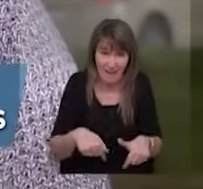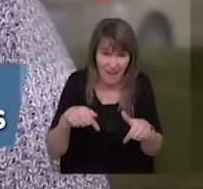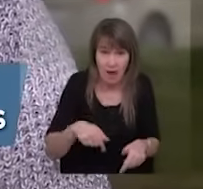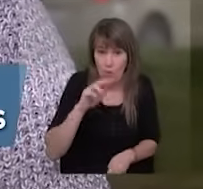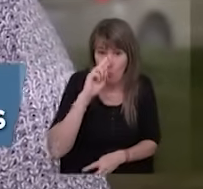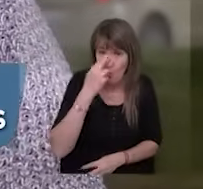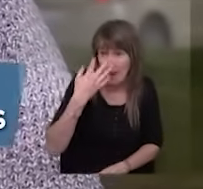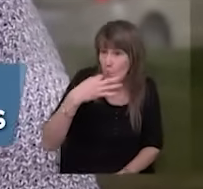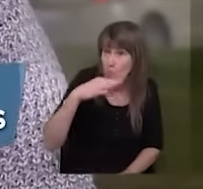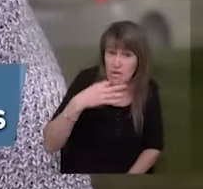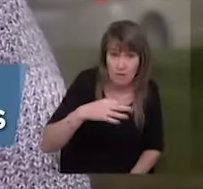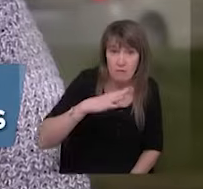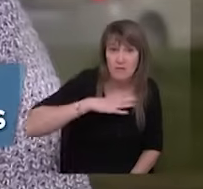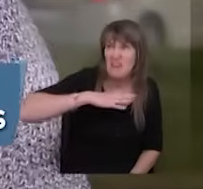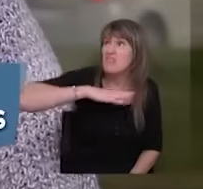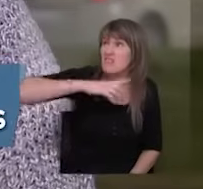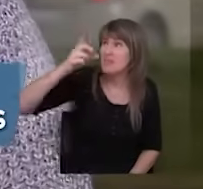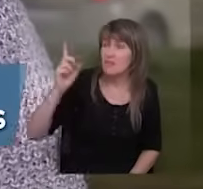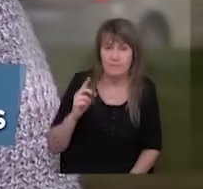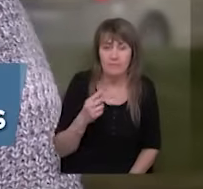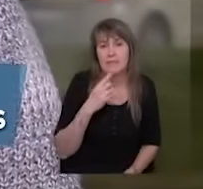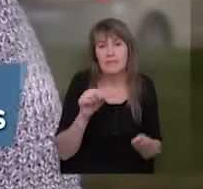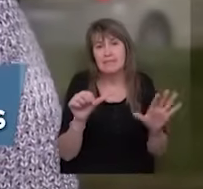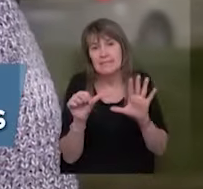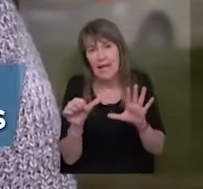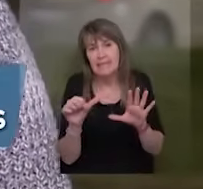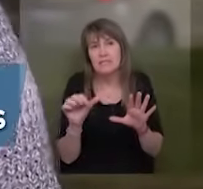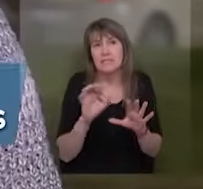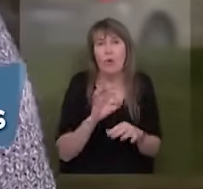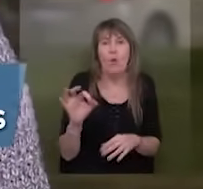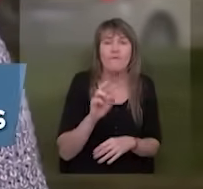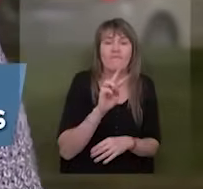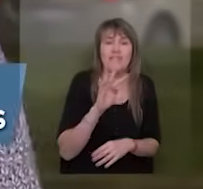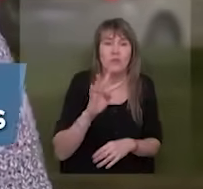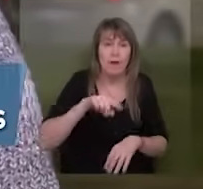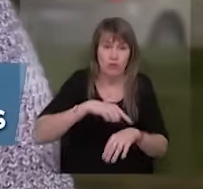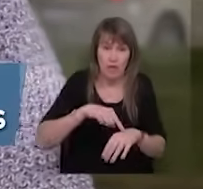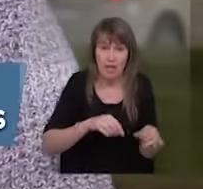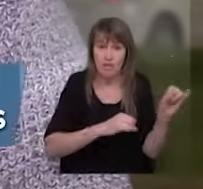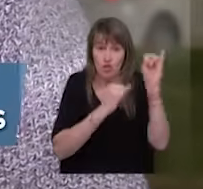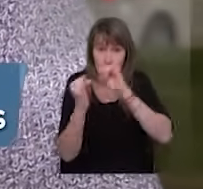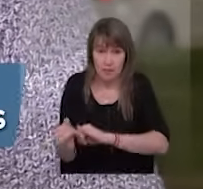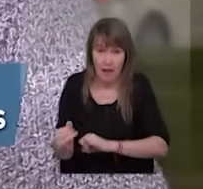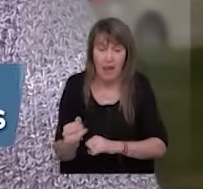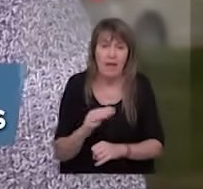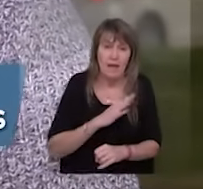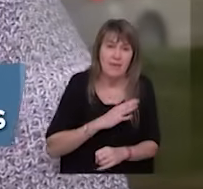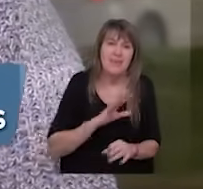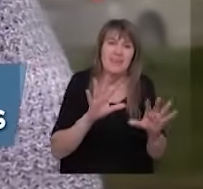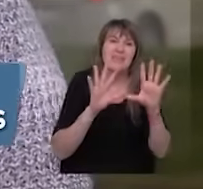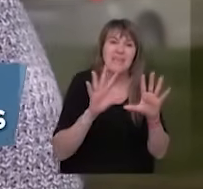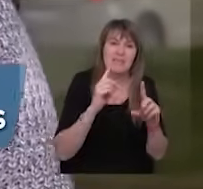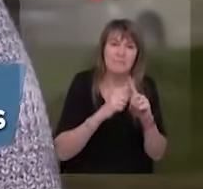y establecí que de 6 a 24 horas se destinen 10 minutos de publicidad elector a todos